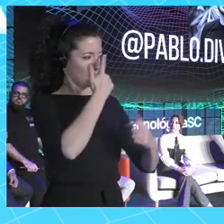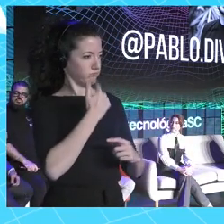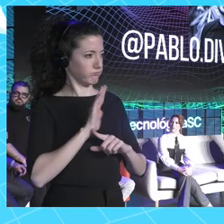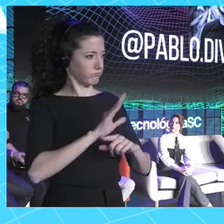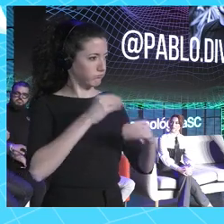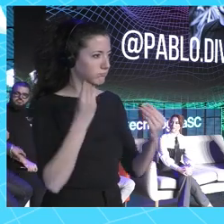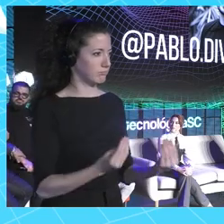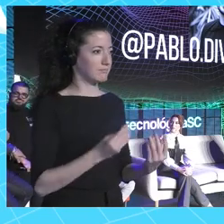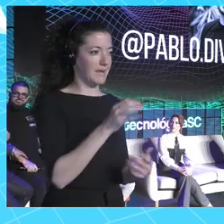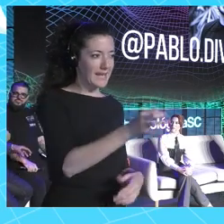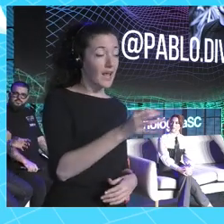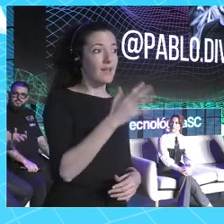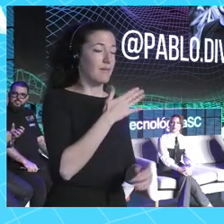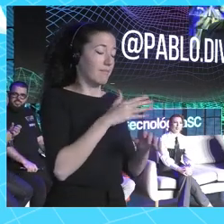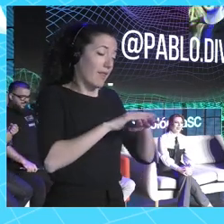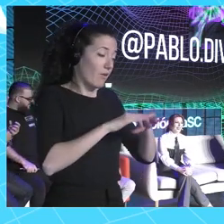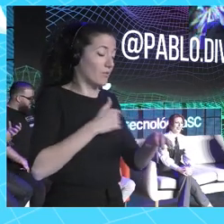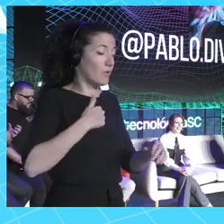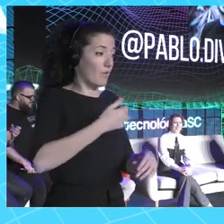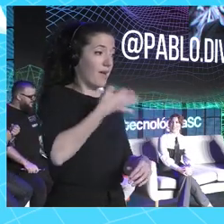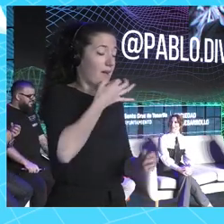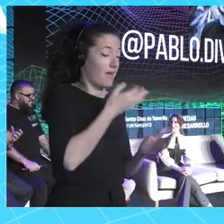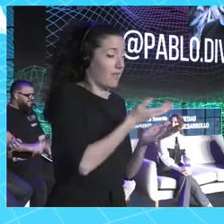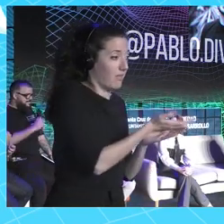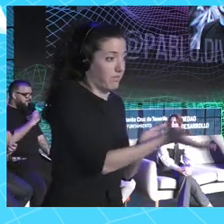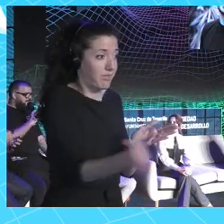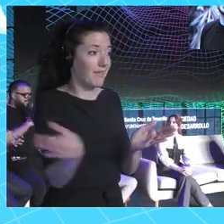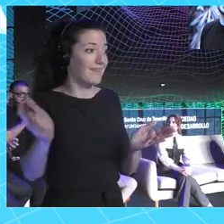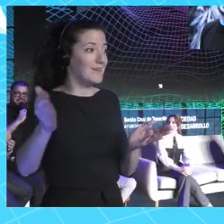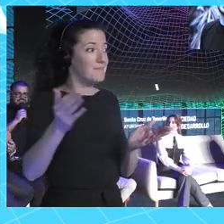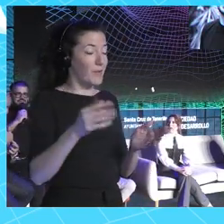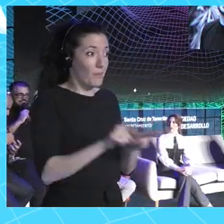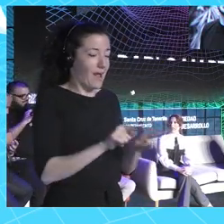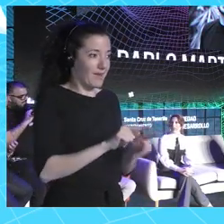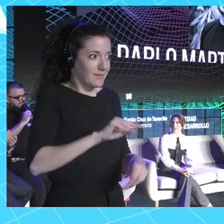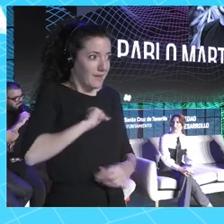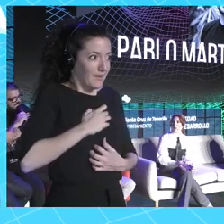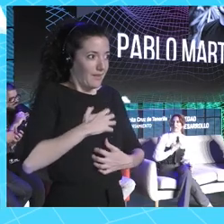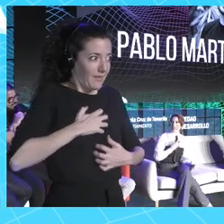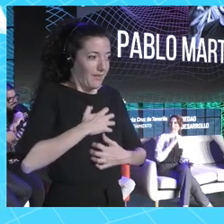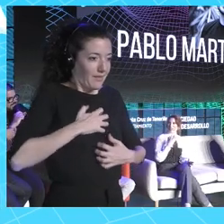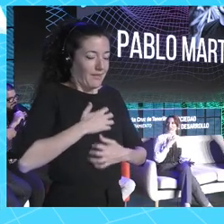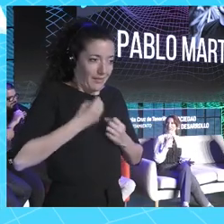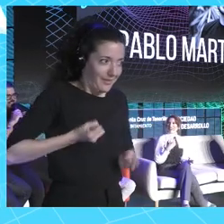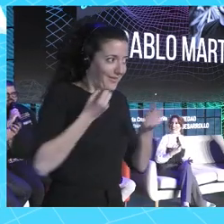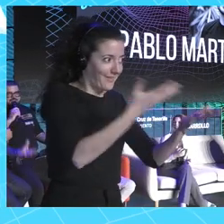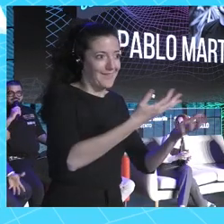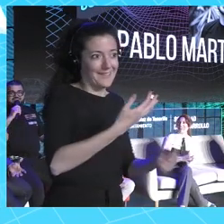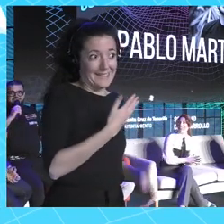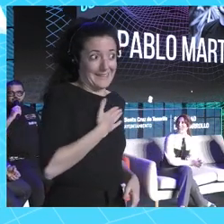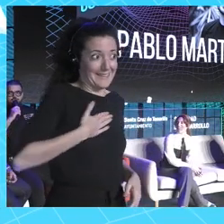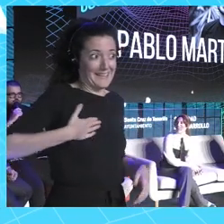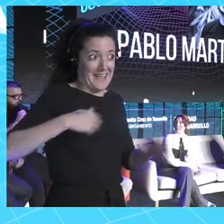competitiva Perdóname fui por las ramas pero es que lo tenía tenía como la como quien quiere vomitarlo no lo tenía ahí dentro y quería como lo tenía